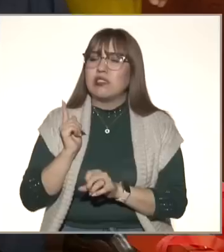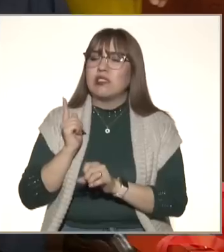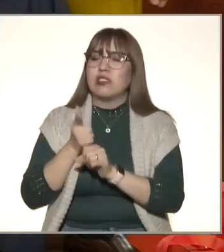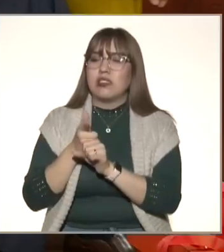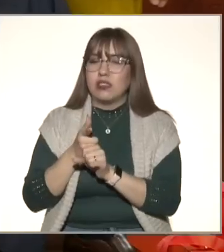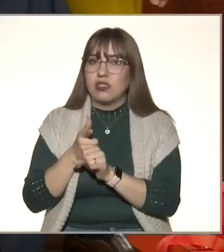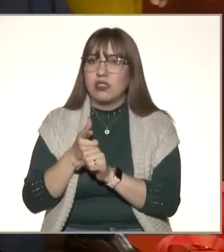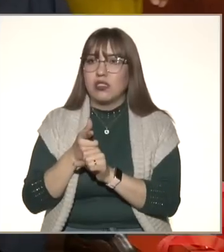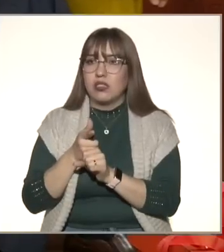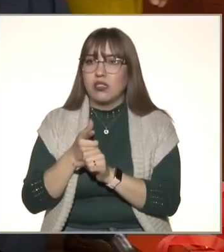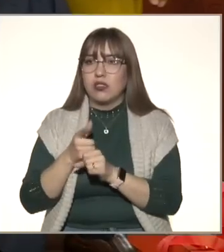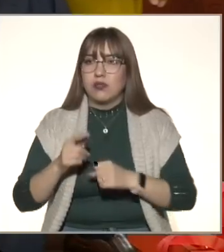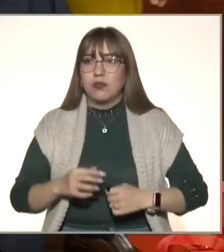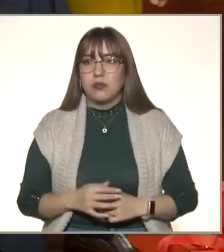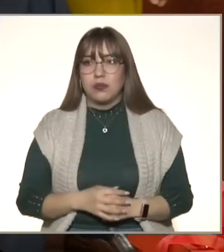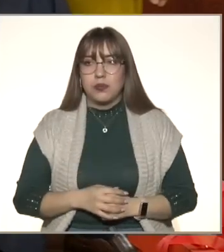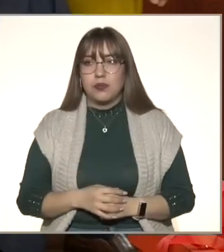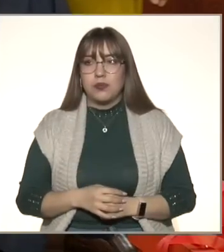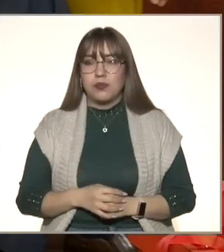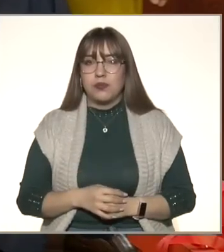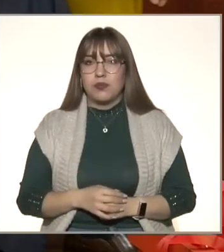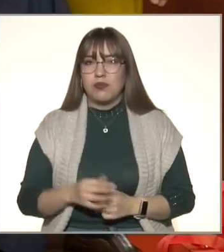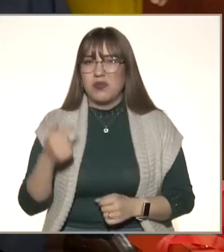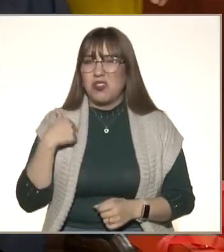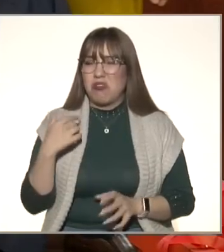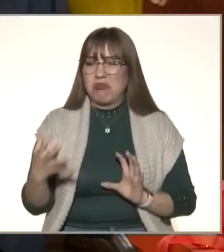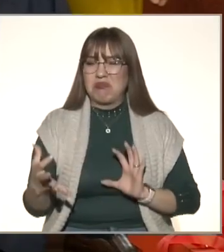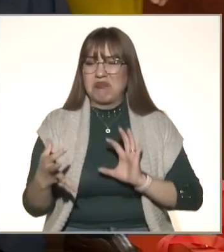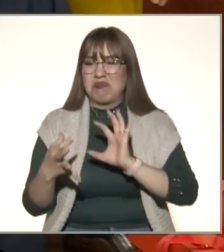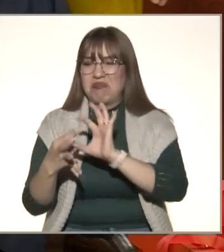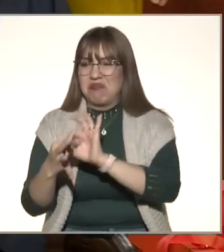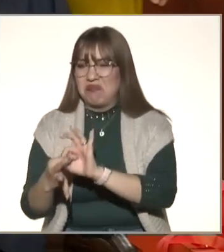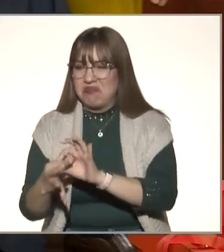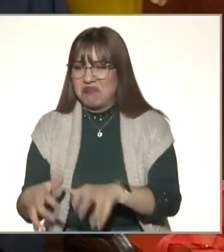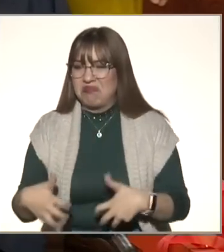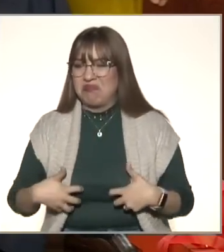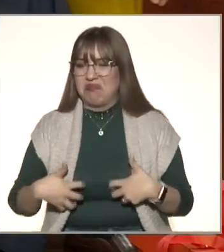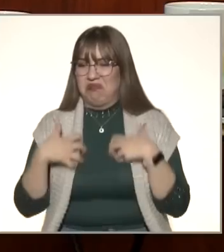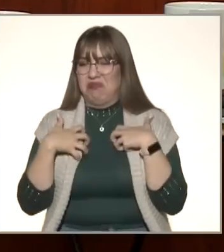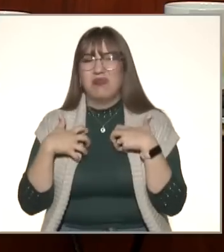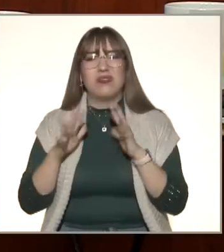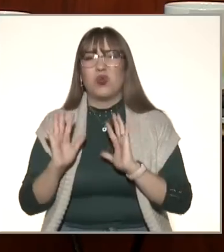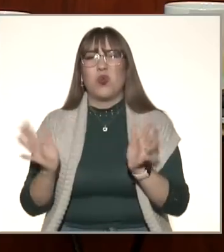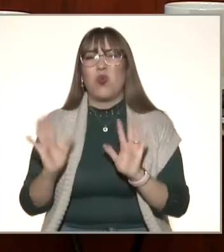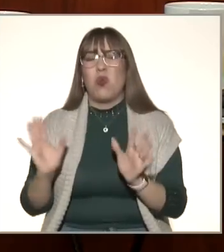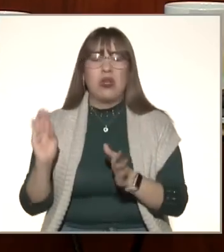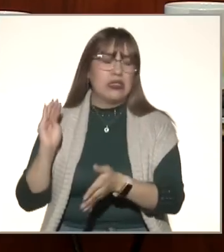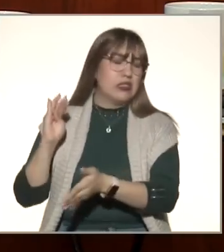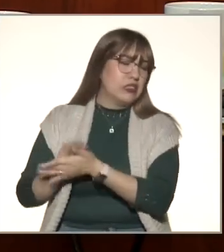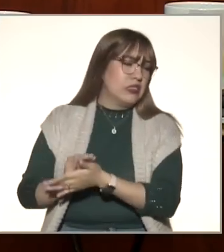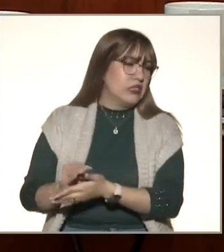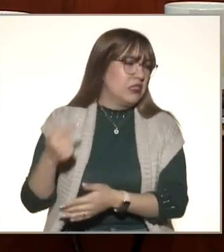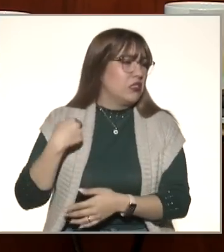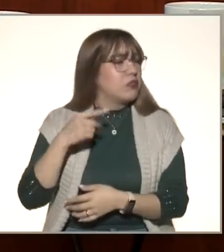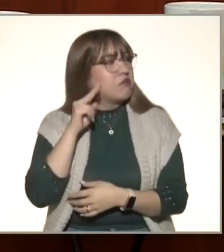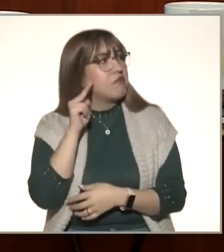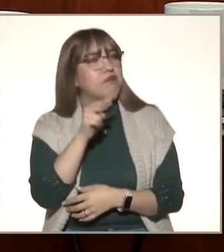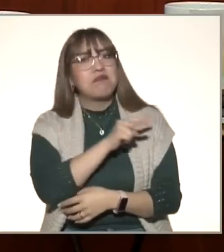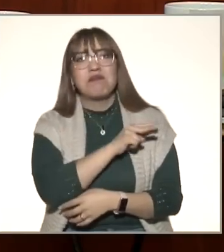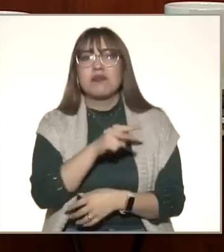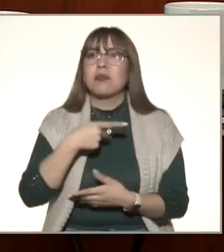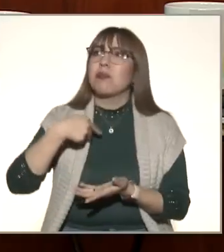ellos lo digan, en vez de engancharme, me volteo, saludo, aplaudo, me